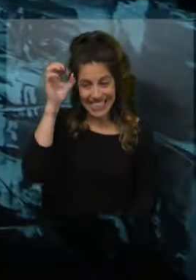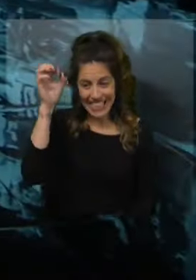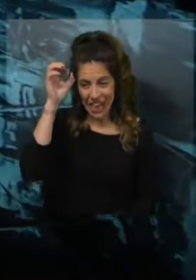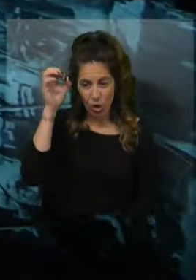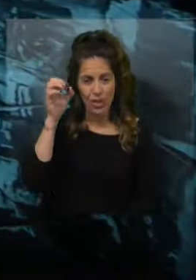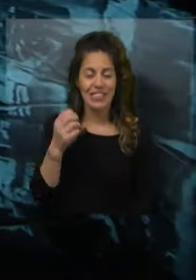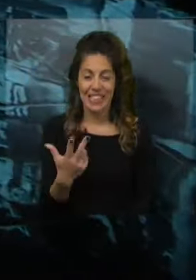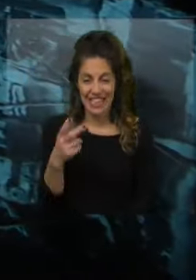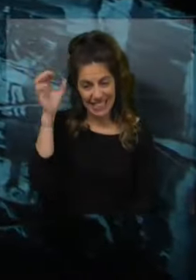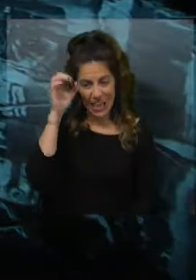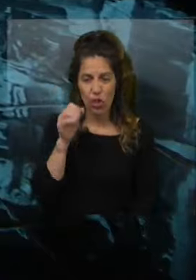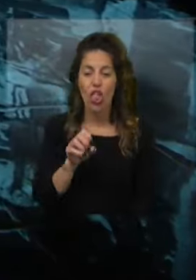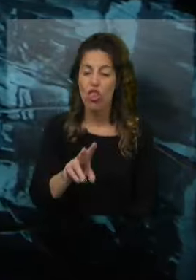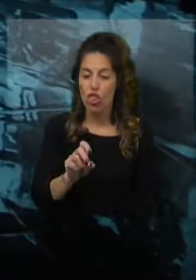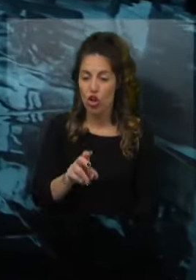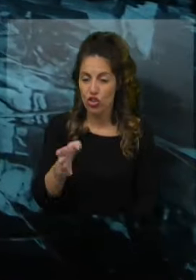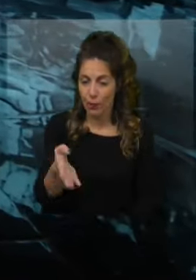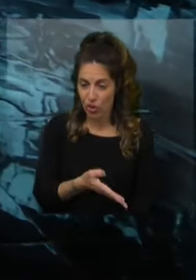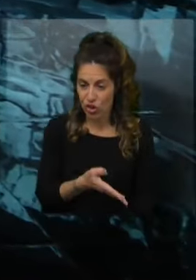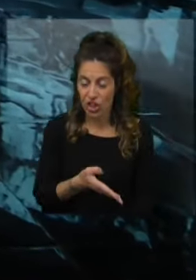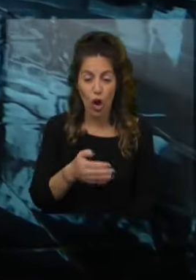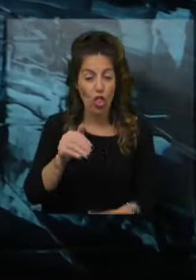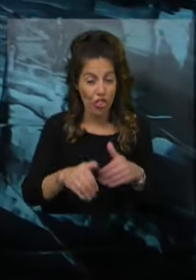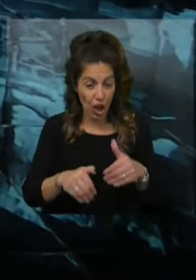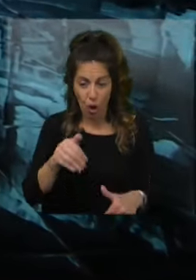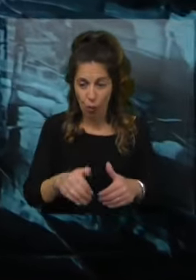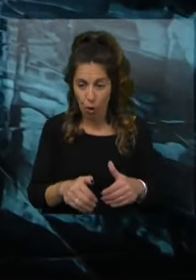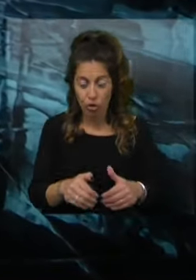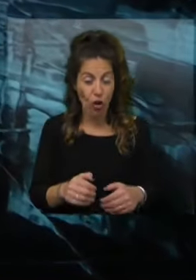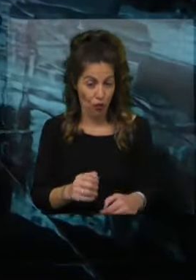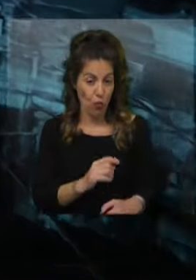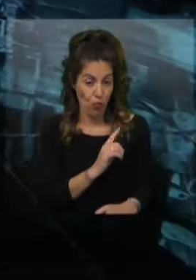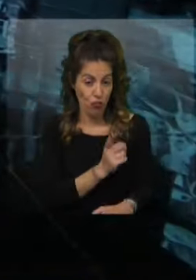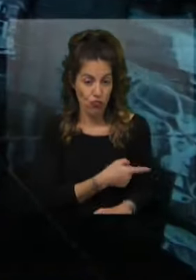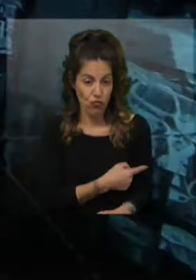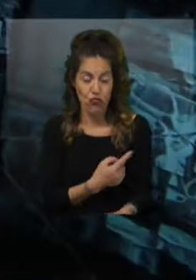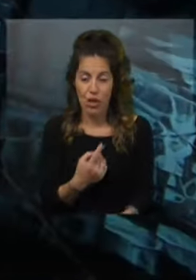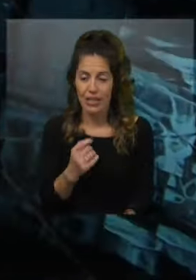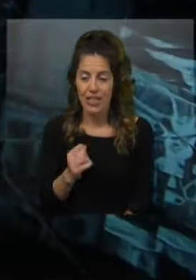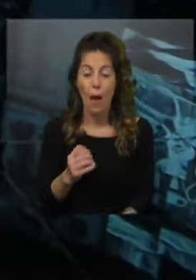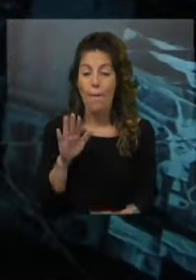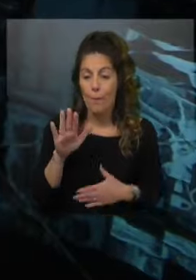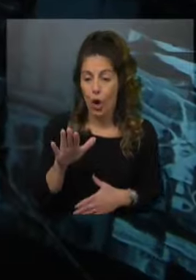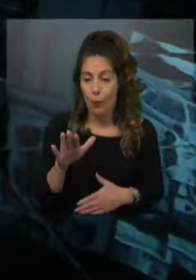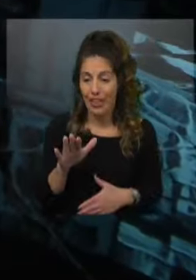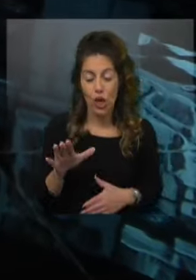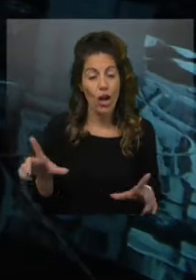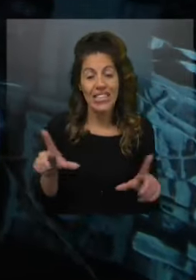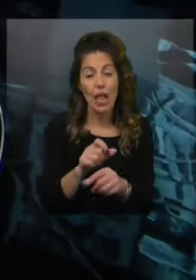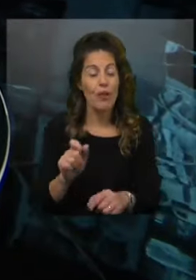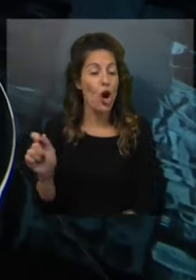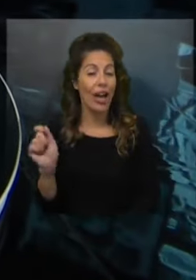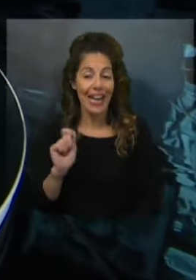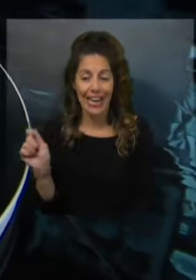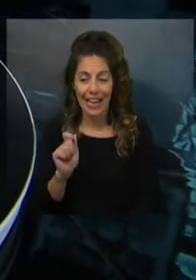tradores este el 12 Por de los votos de que fue muy fuerte este prometió que se acabó el recreo